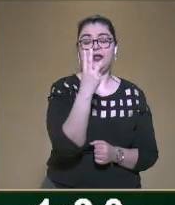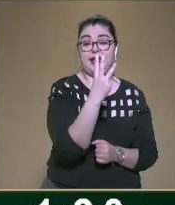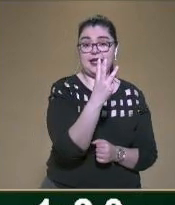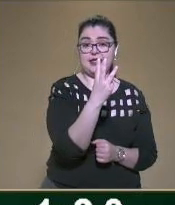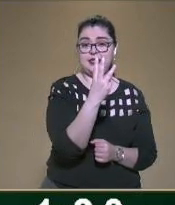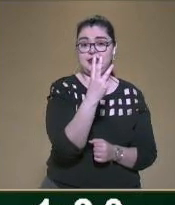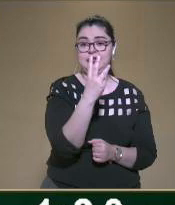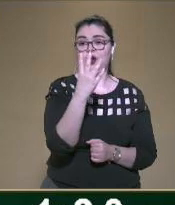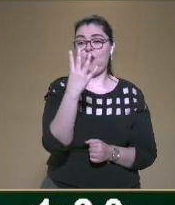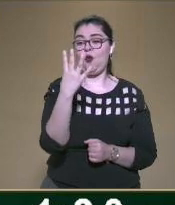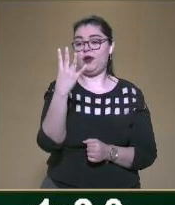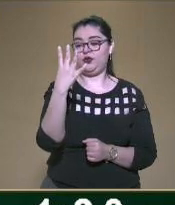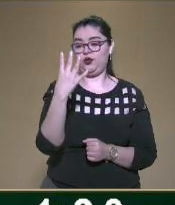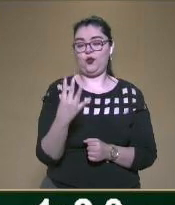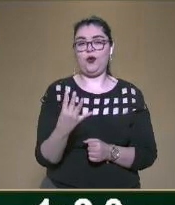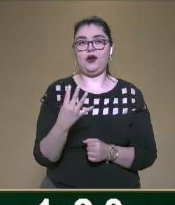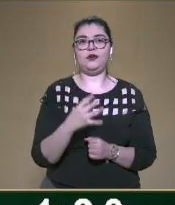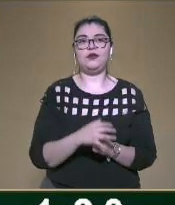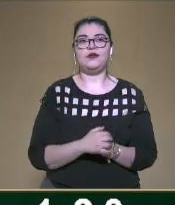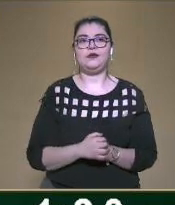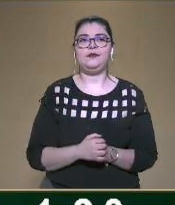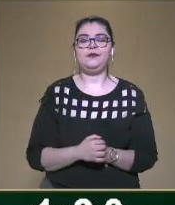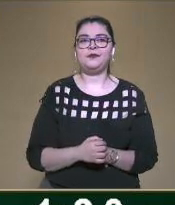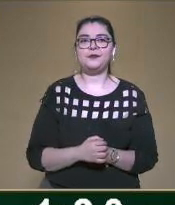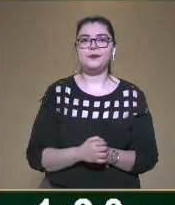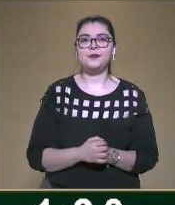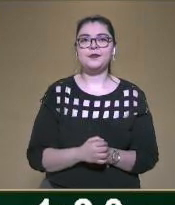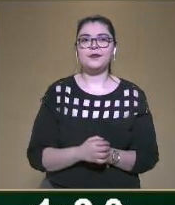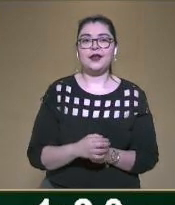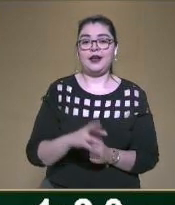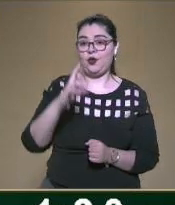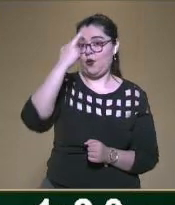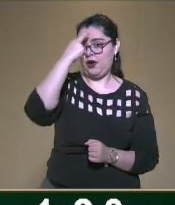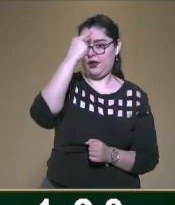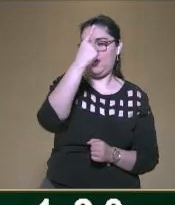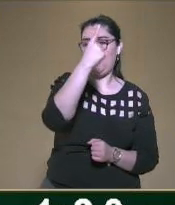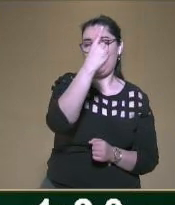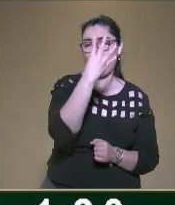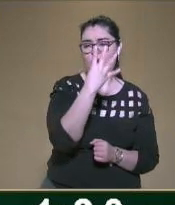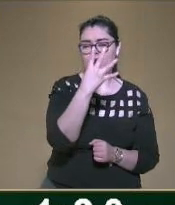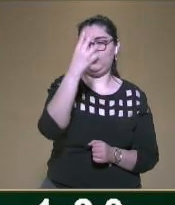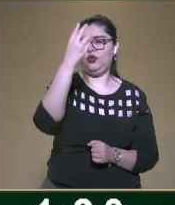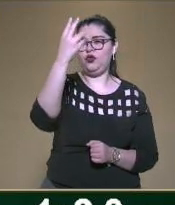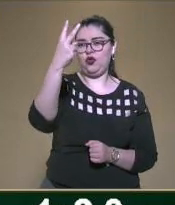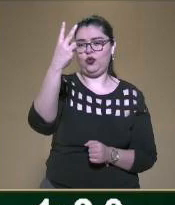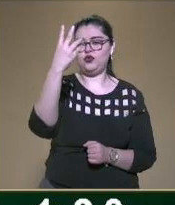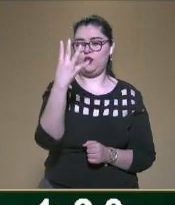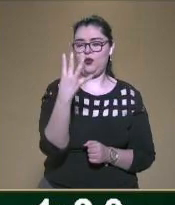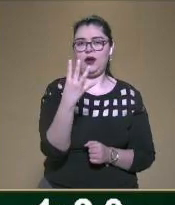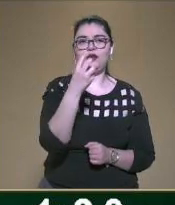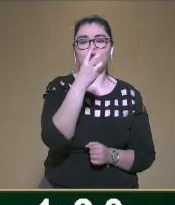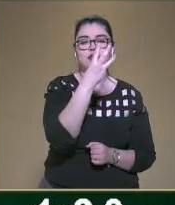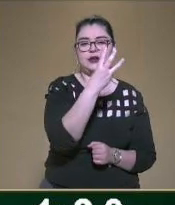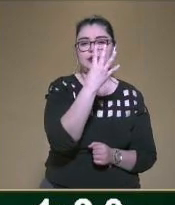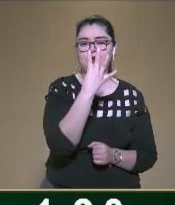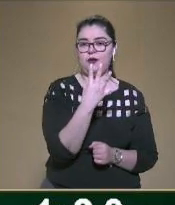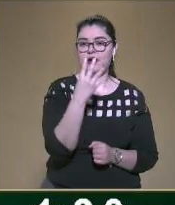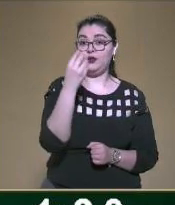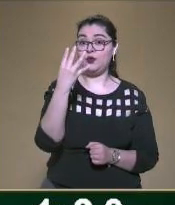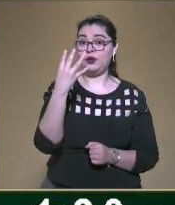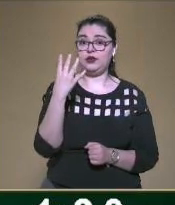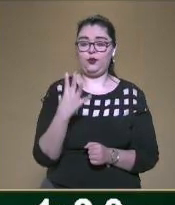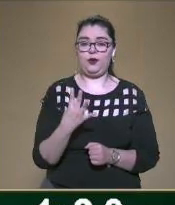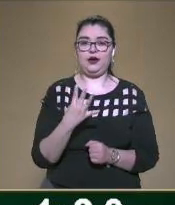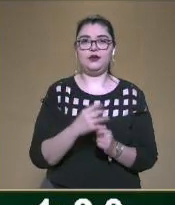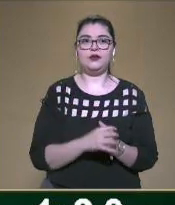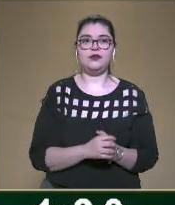Tres. Tres cuartos. Cuatro cuartos, cuando el numerador y el denominador... cuando el numerador y el